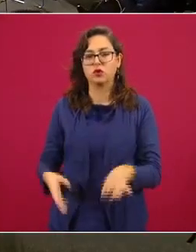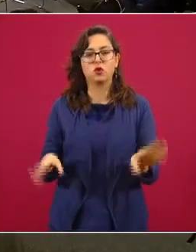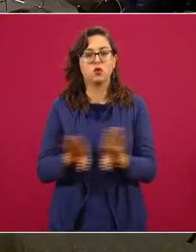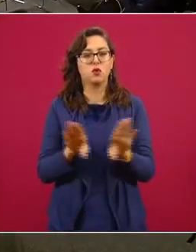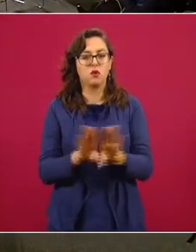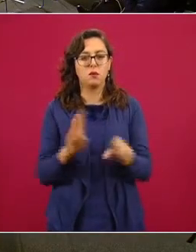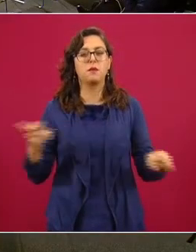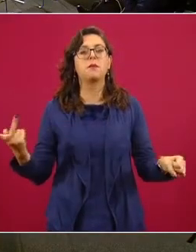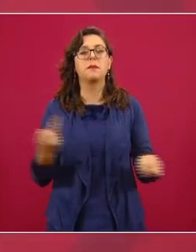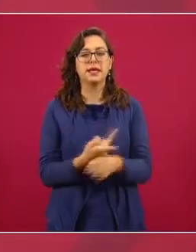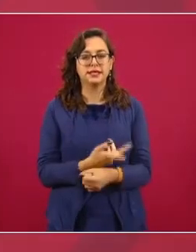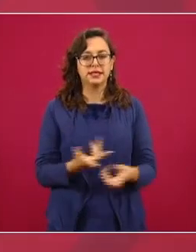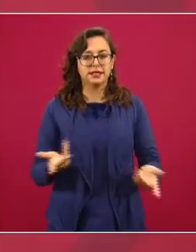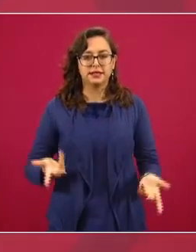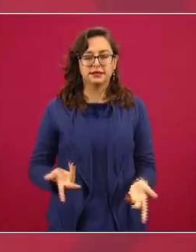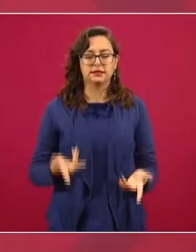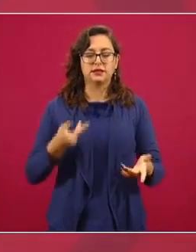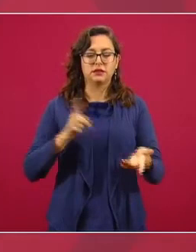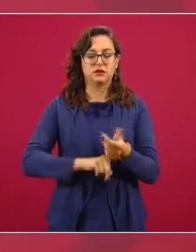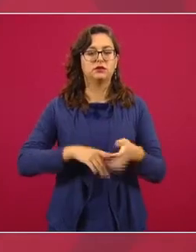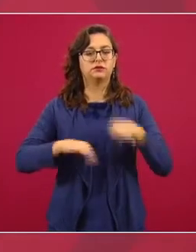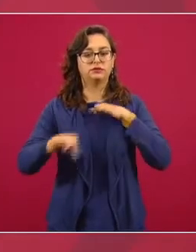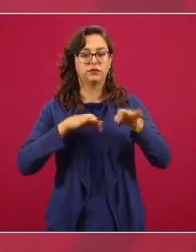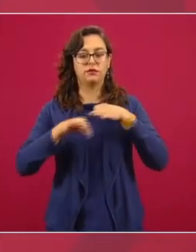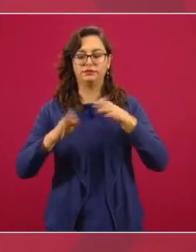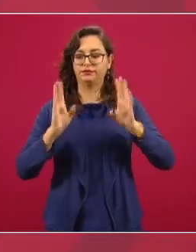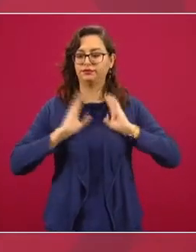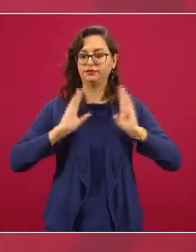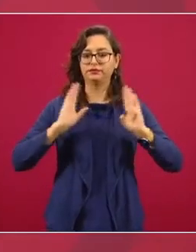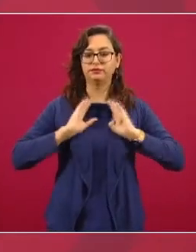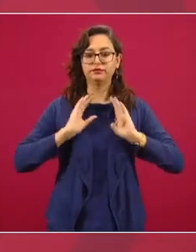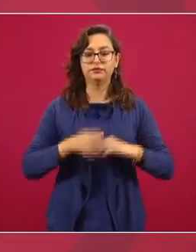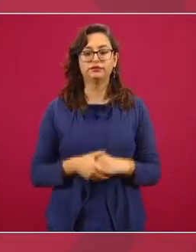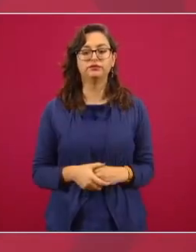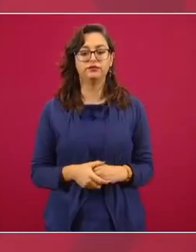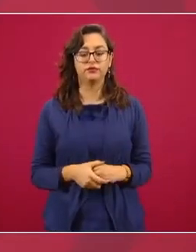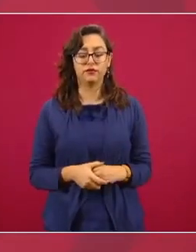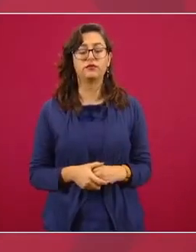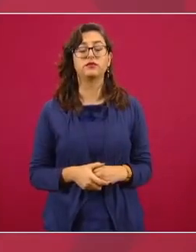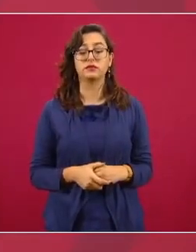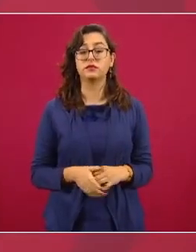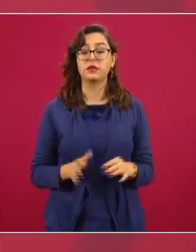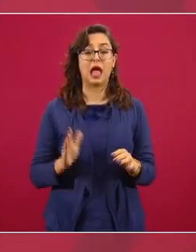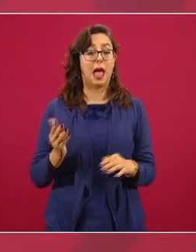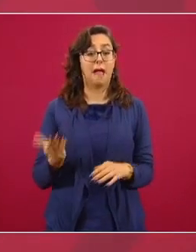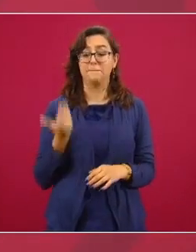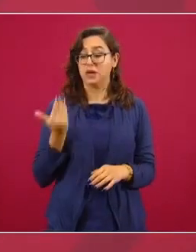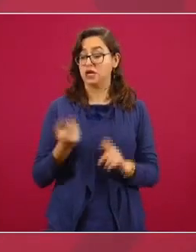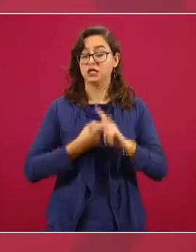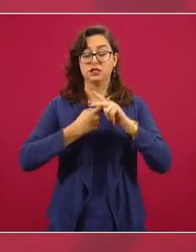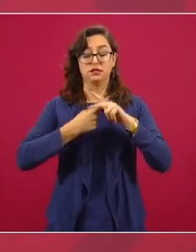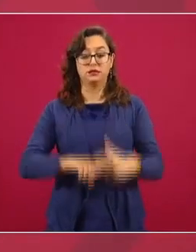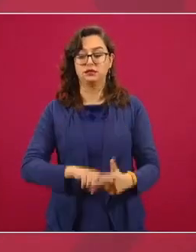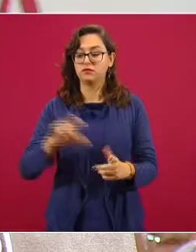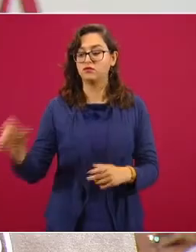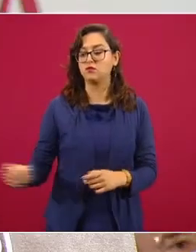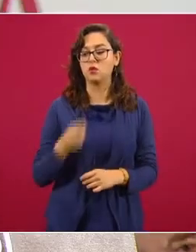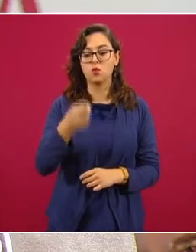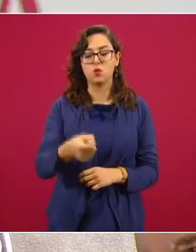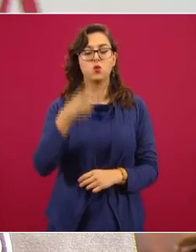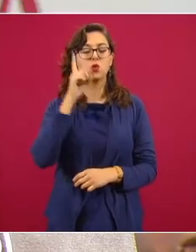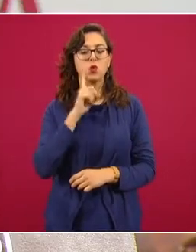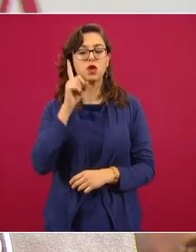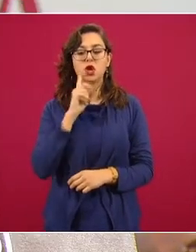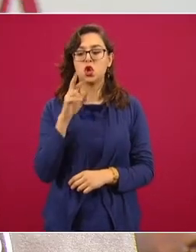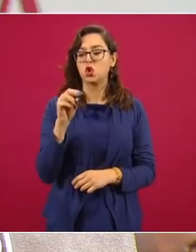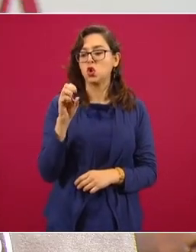estamos iniciando. Se nombró a Rosa Isela Rodríguez para hacerse cargo